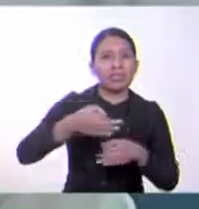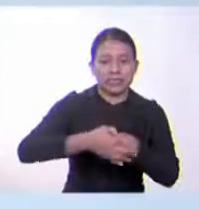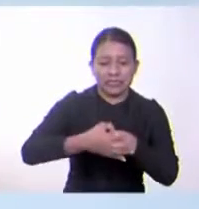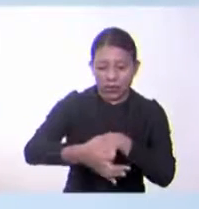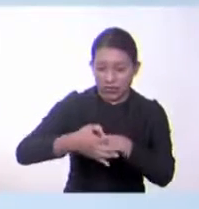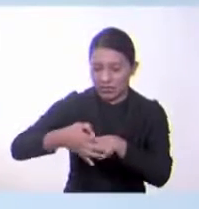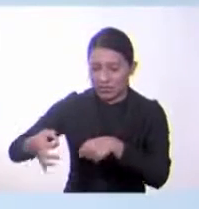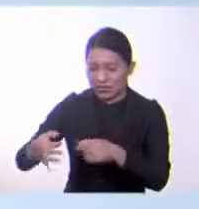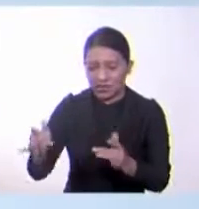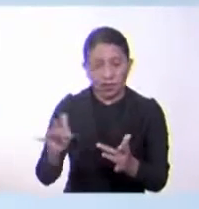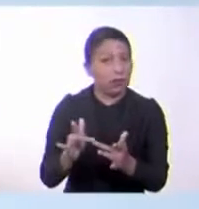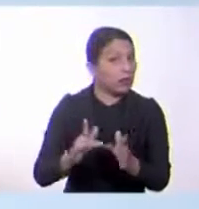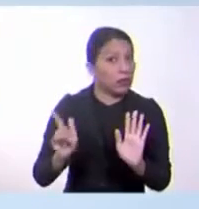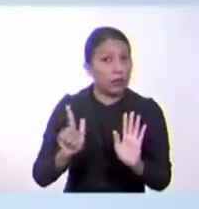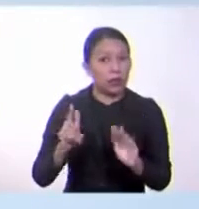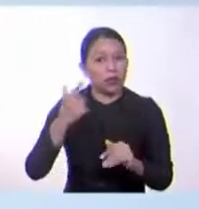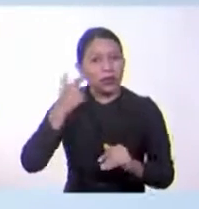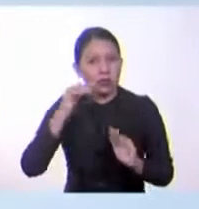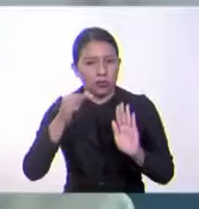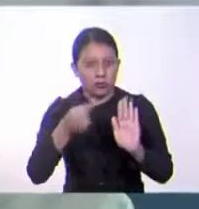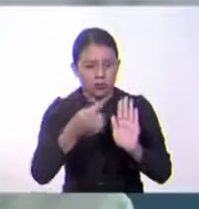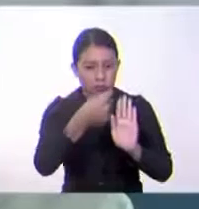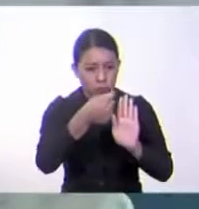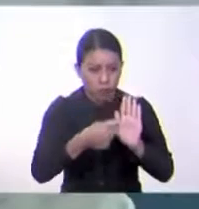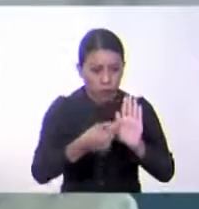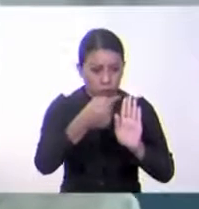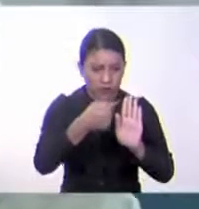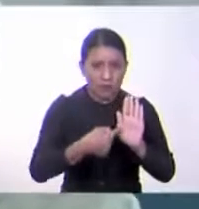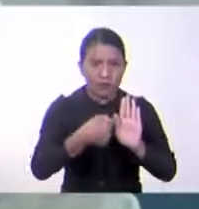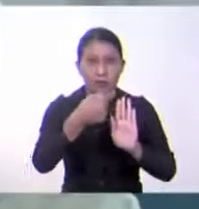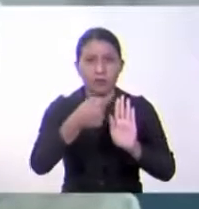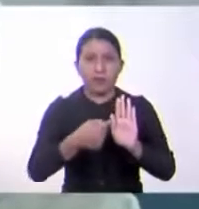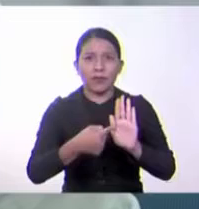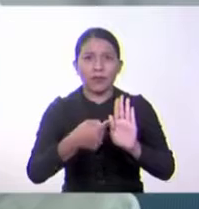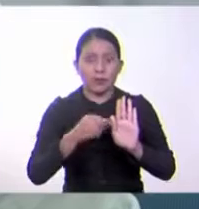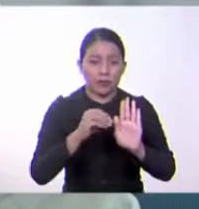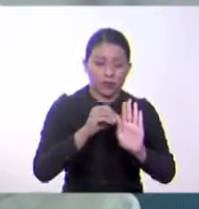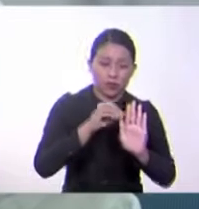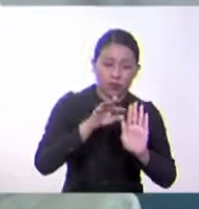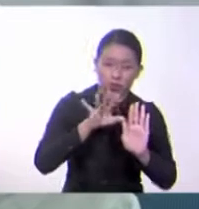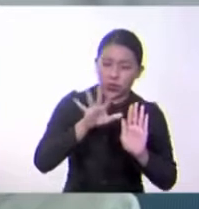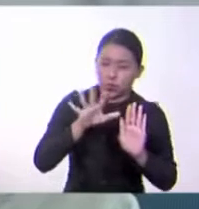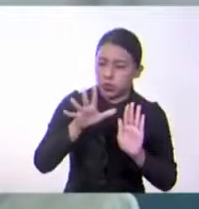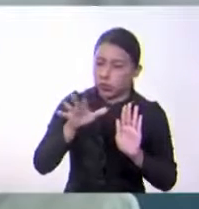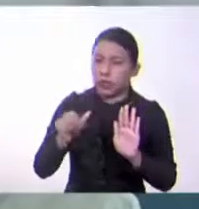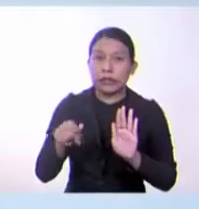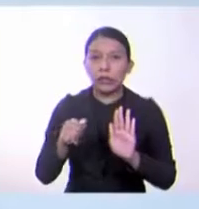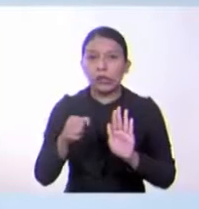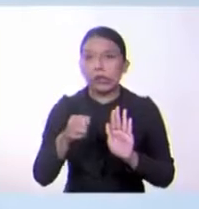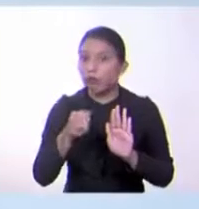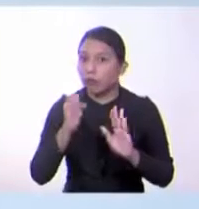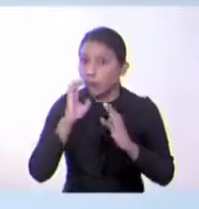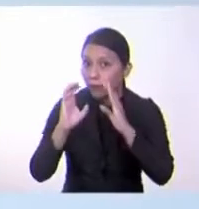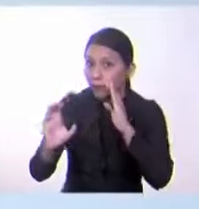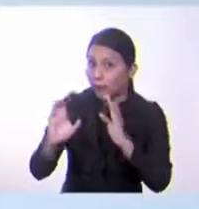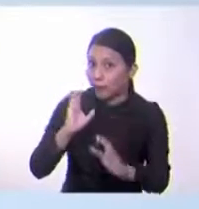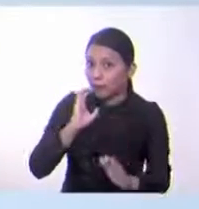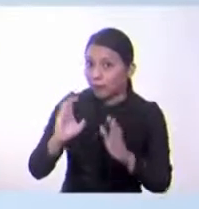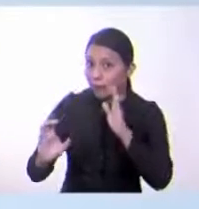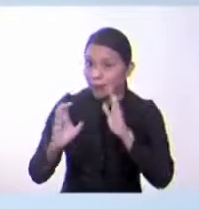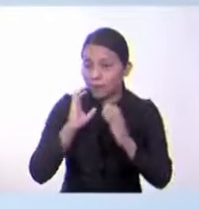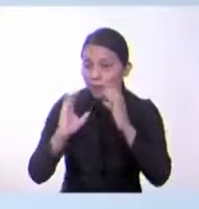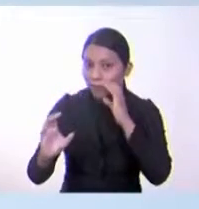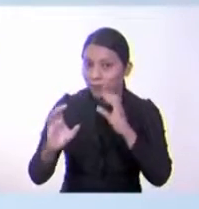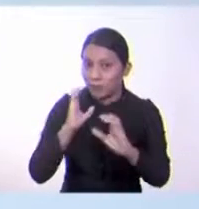haciendo proyecciones de citoplasma que pasan la pared celular en estos agujeros. A estos les